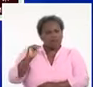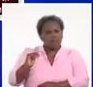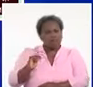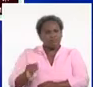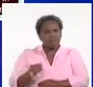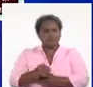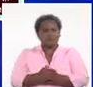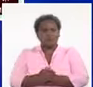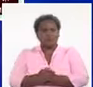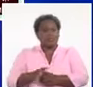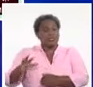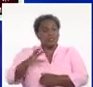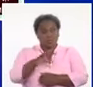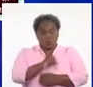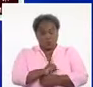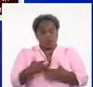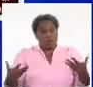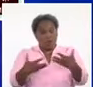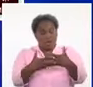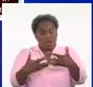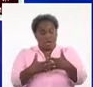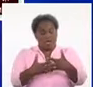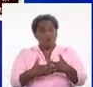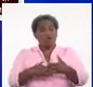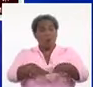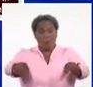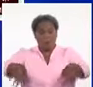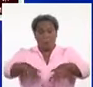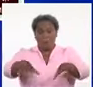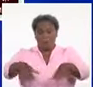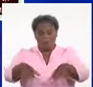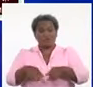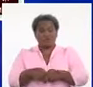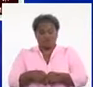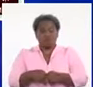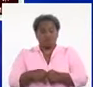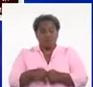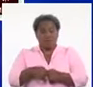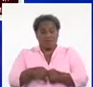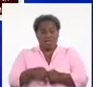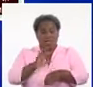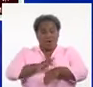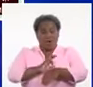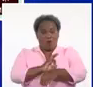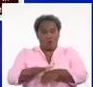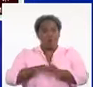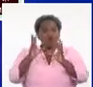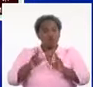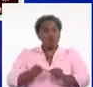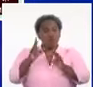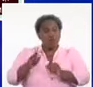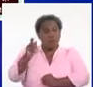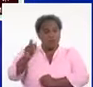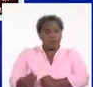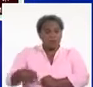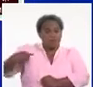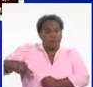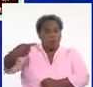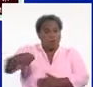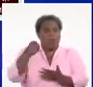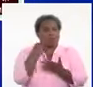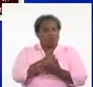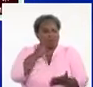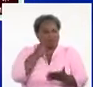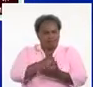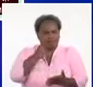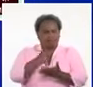corresponde con la complejidad epidemiológica, con el número de casos que se están diagnosticando, el número